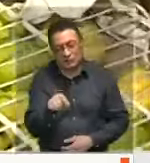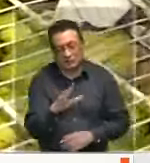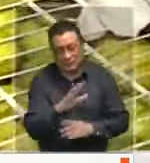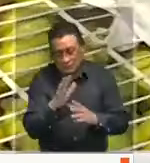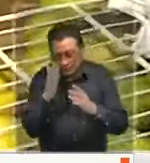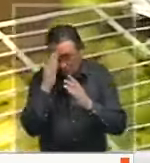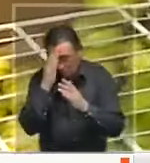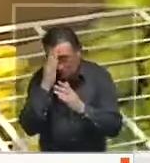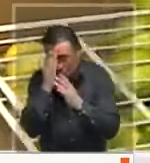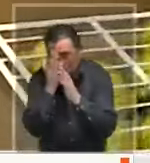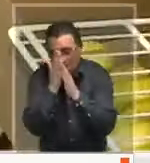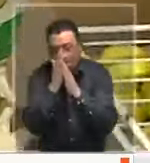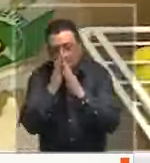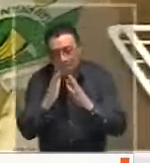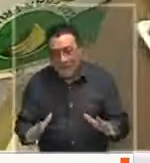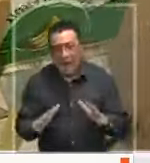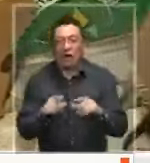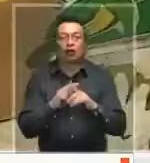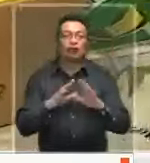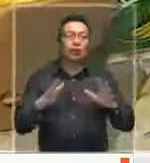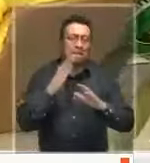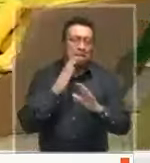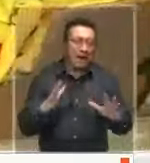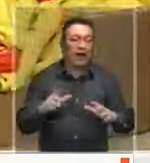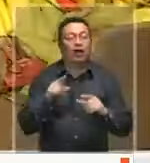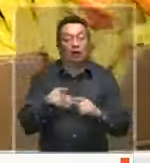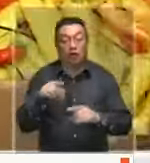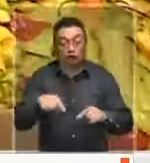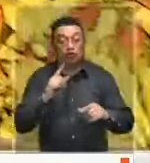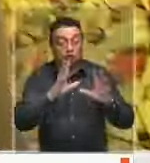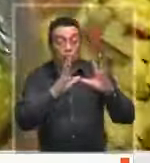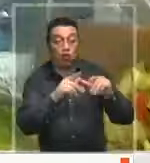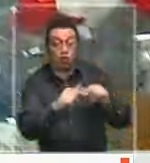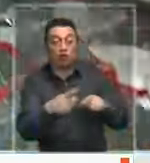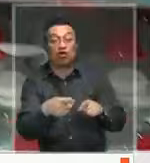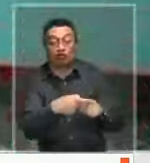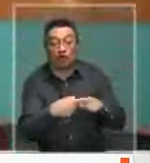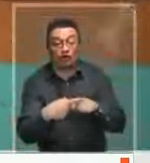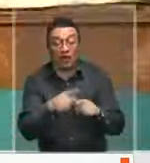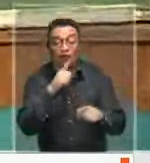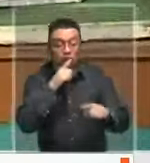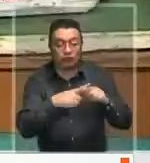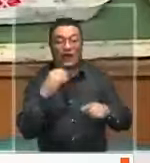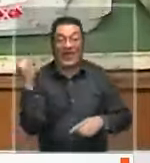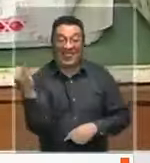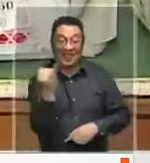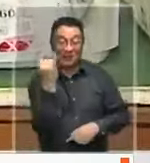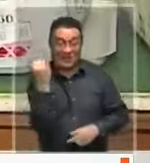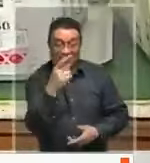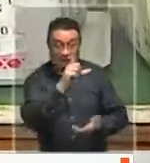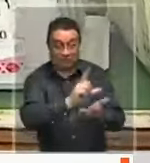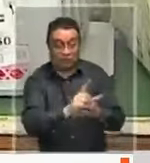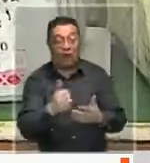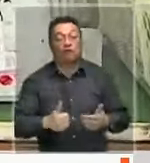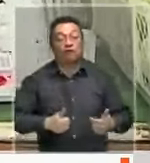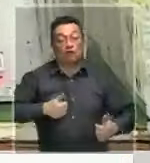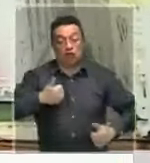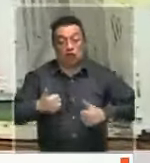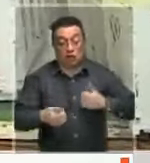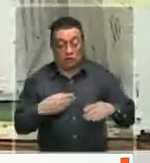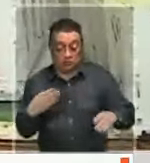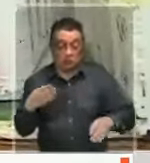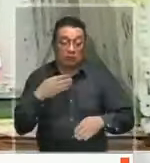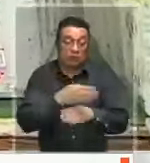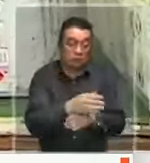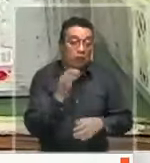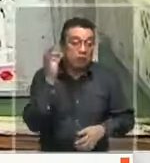Que es miserable en su actuar. Aquí muy cerca hay un club social, Independencia se llama, donde un grupo de voluntarias diariamente